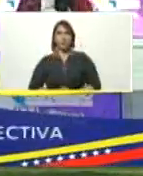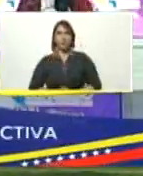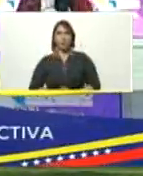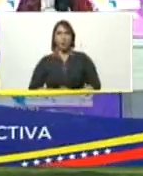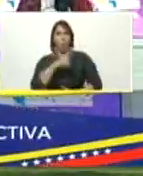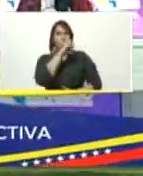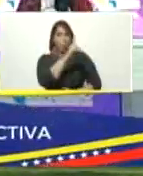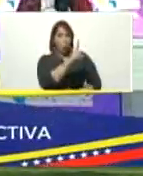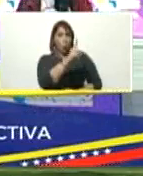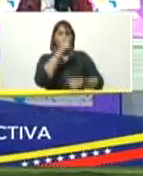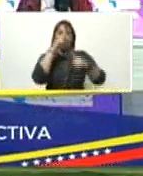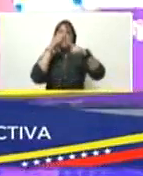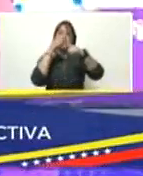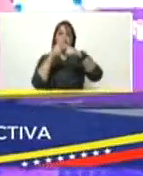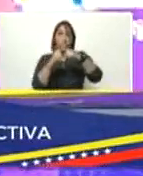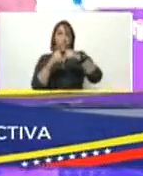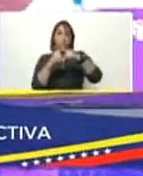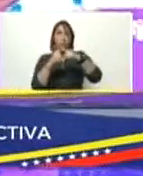El